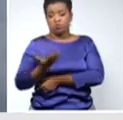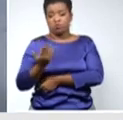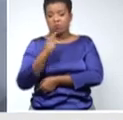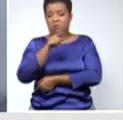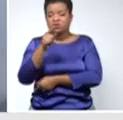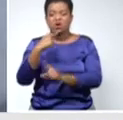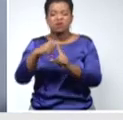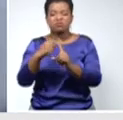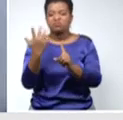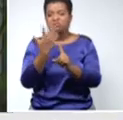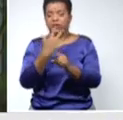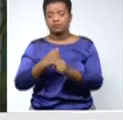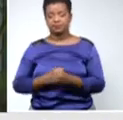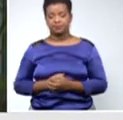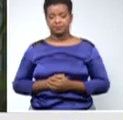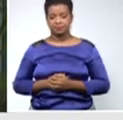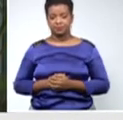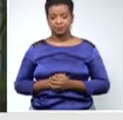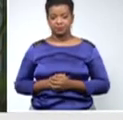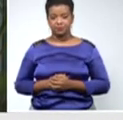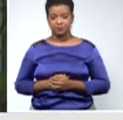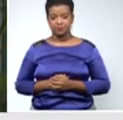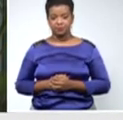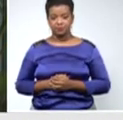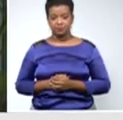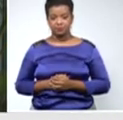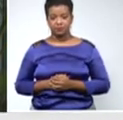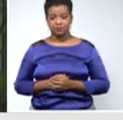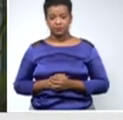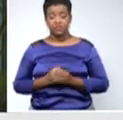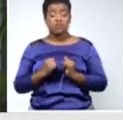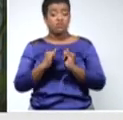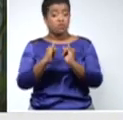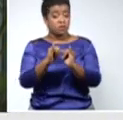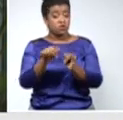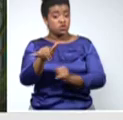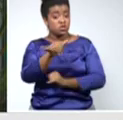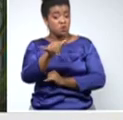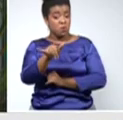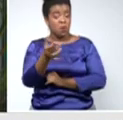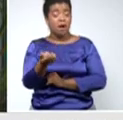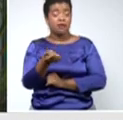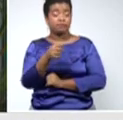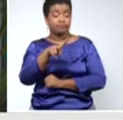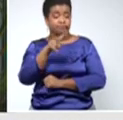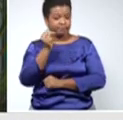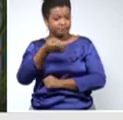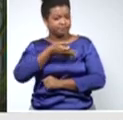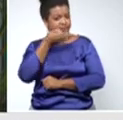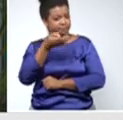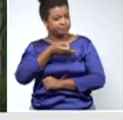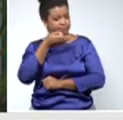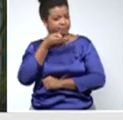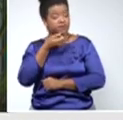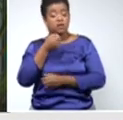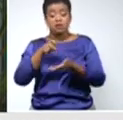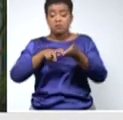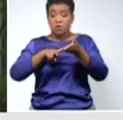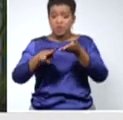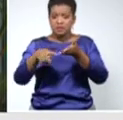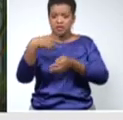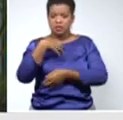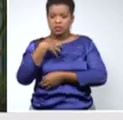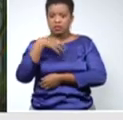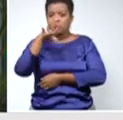positivos de la COVID-19. A esta actualización, agregar que en la provincia agramontina funcionan unos 40 centros de aislamiento y se